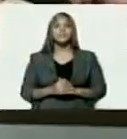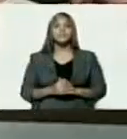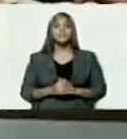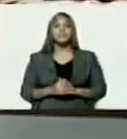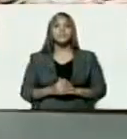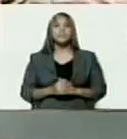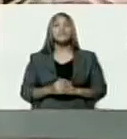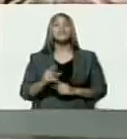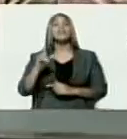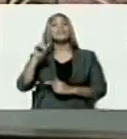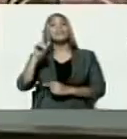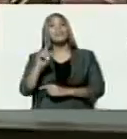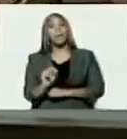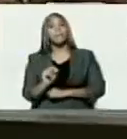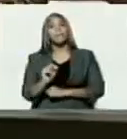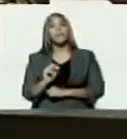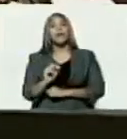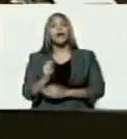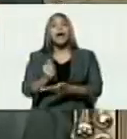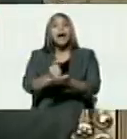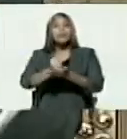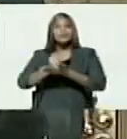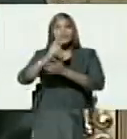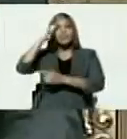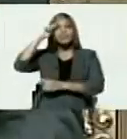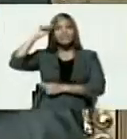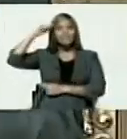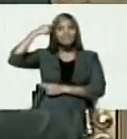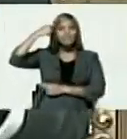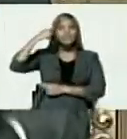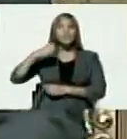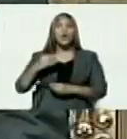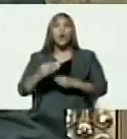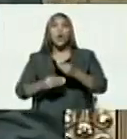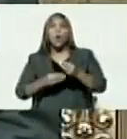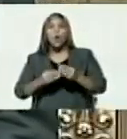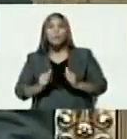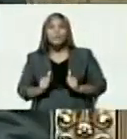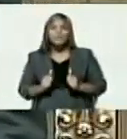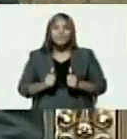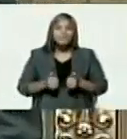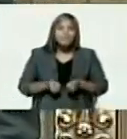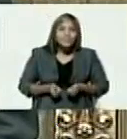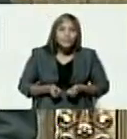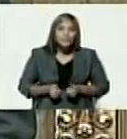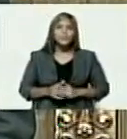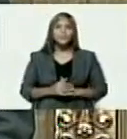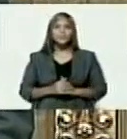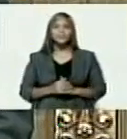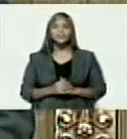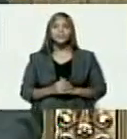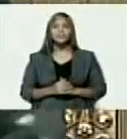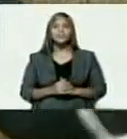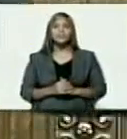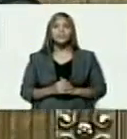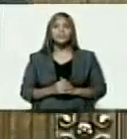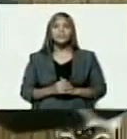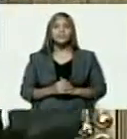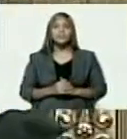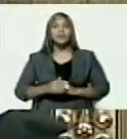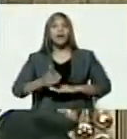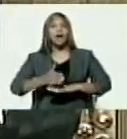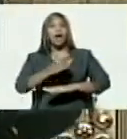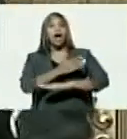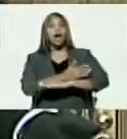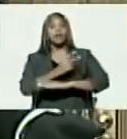Incluso nos hace recordar su génesis, su inicio. Cuando vi